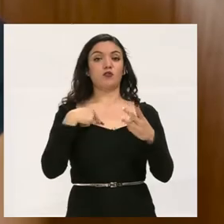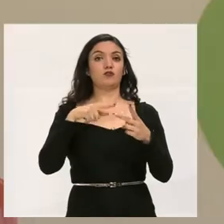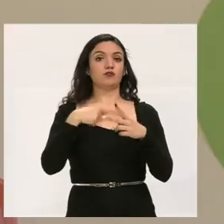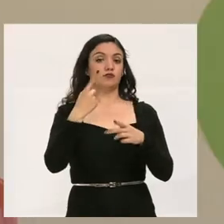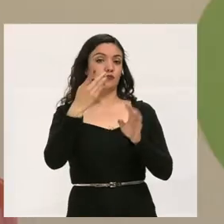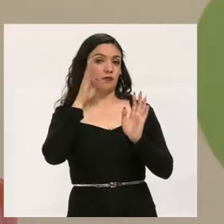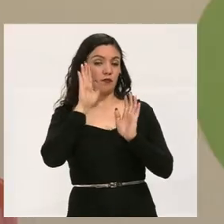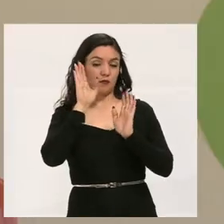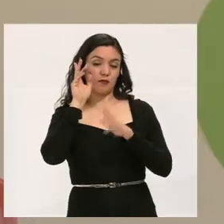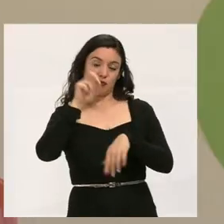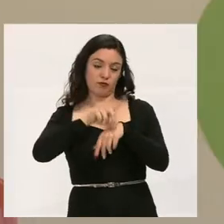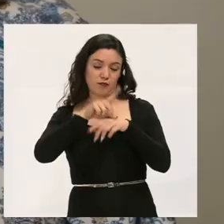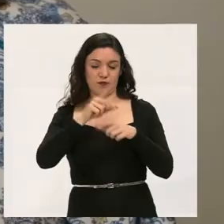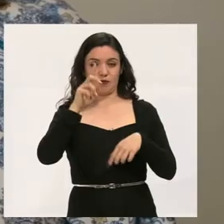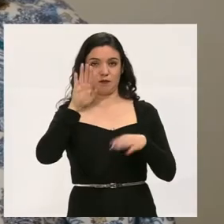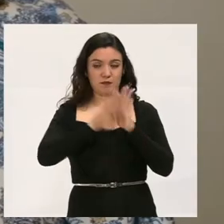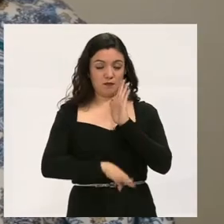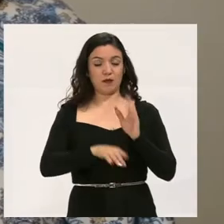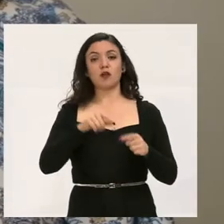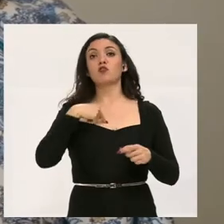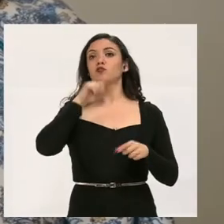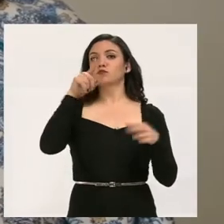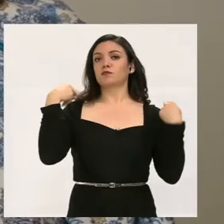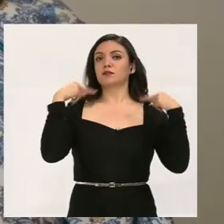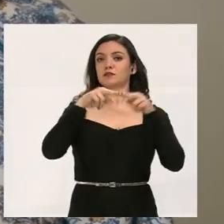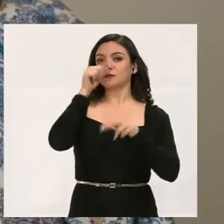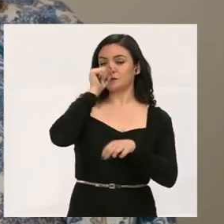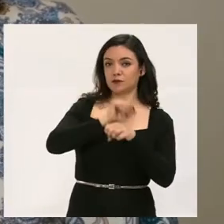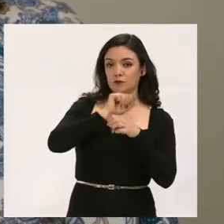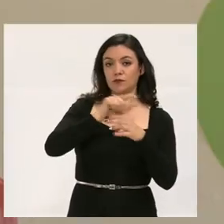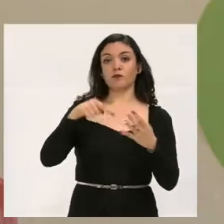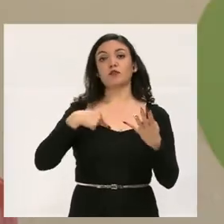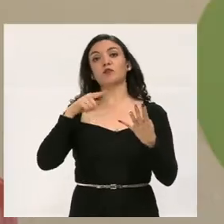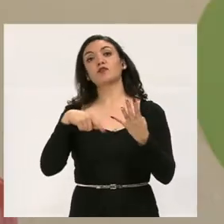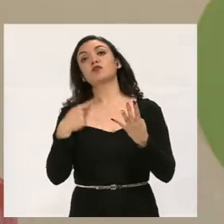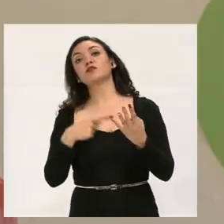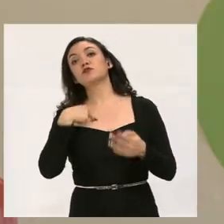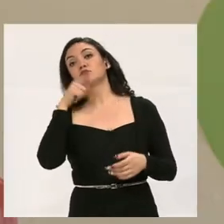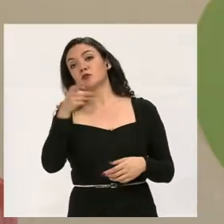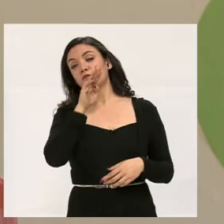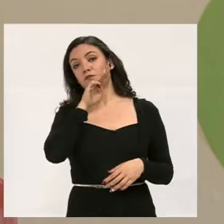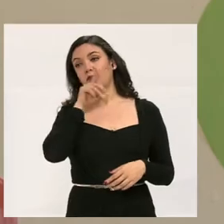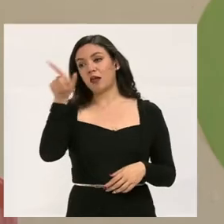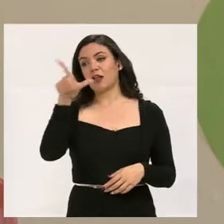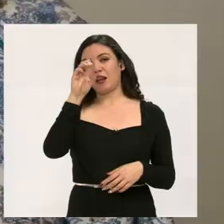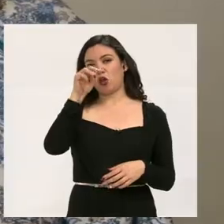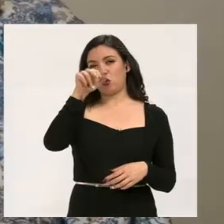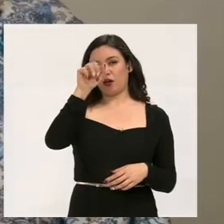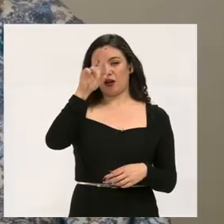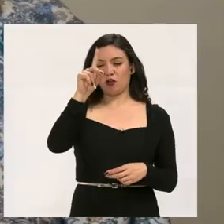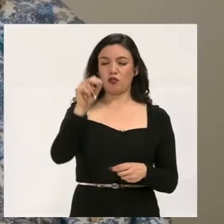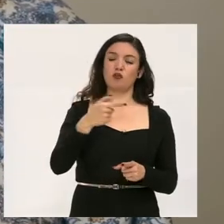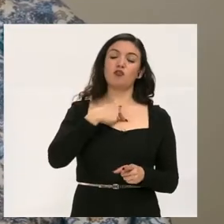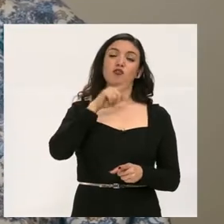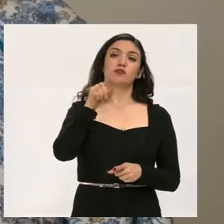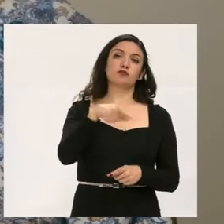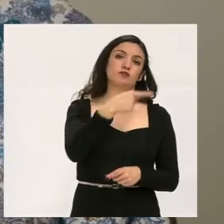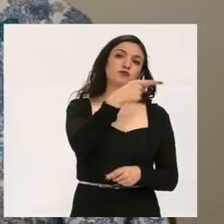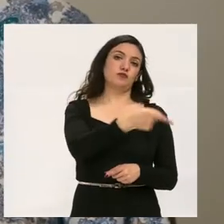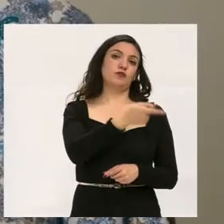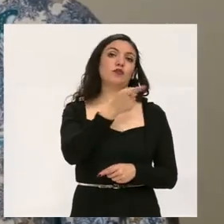soy ginecóloga soy docente de secundaria soy mamá de leonardo lópez soy mamá de